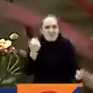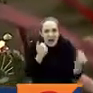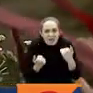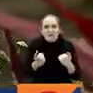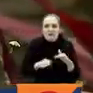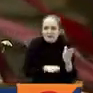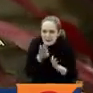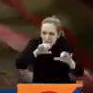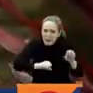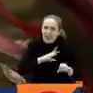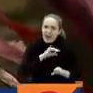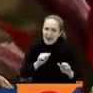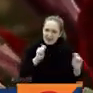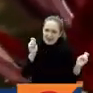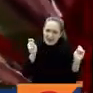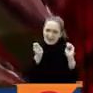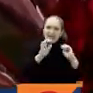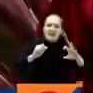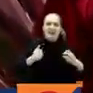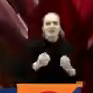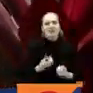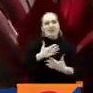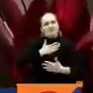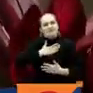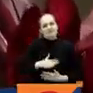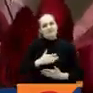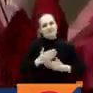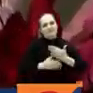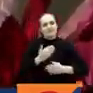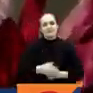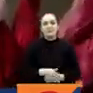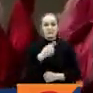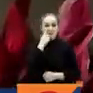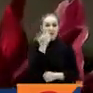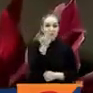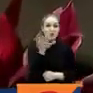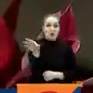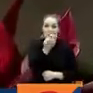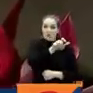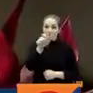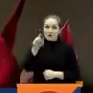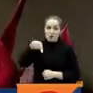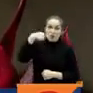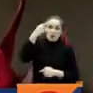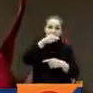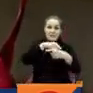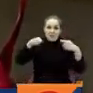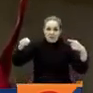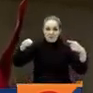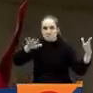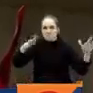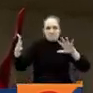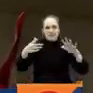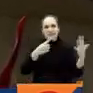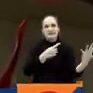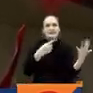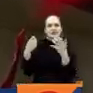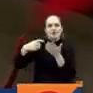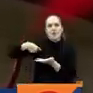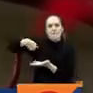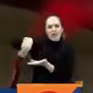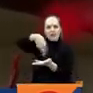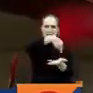supuesto, para que la vivan con mayor tranquilidad y con muchas ganas. Mire, Adriana y televidentes, y a partir de la próxima semana, cerca de 600 bailarines